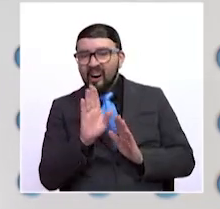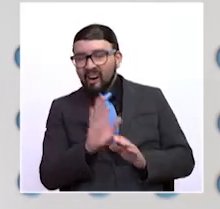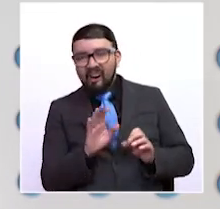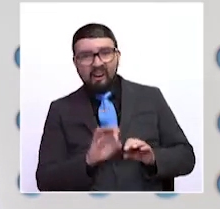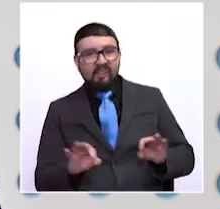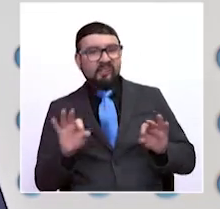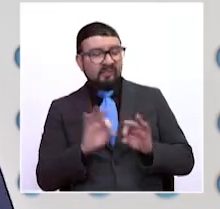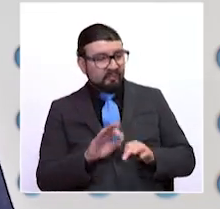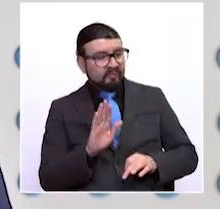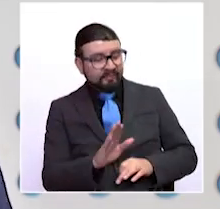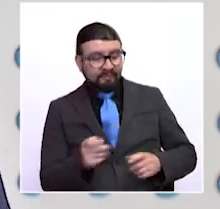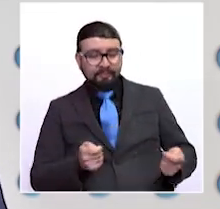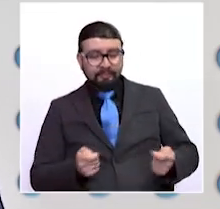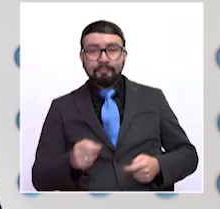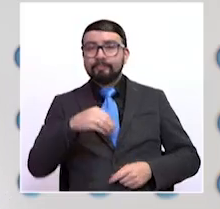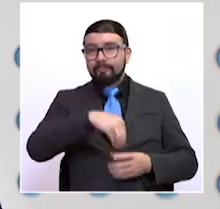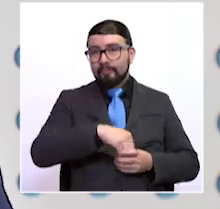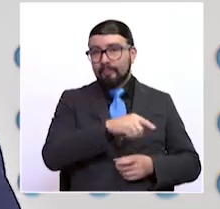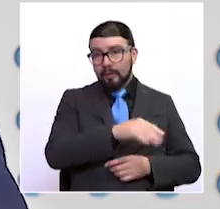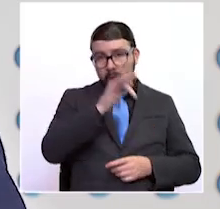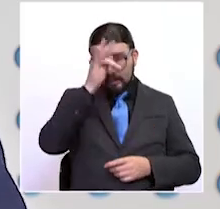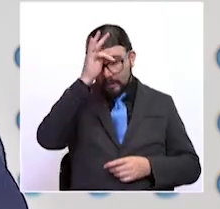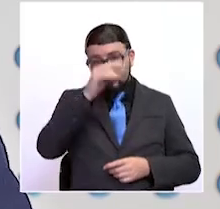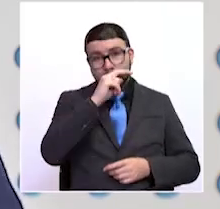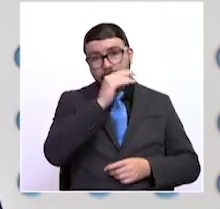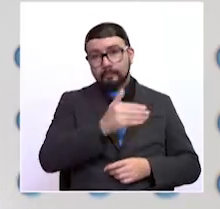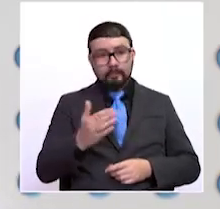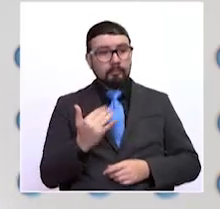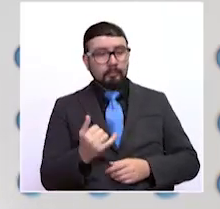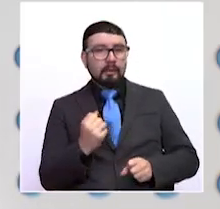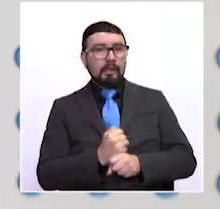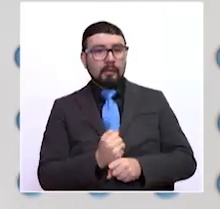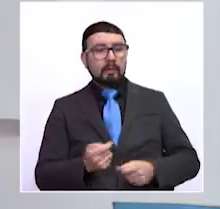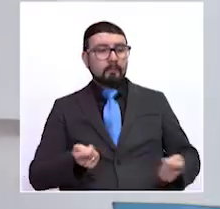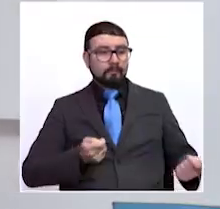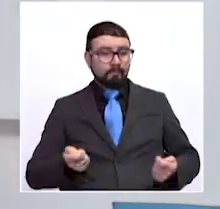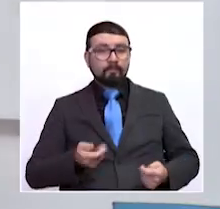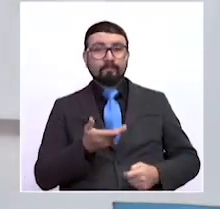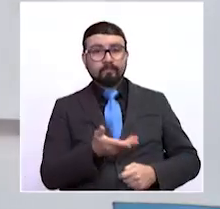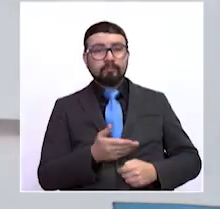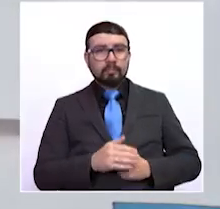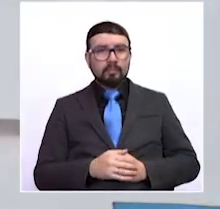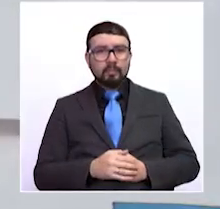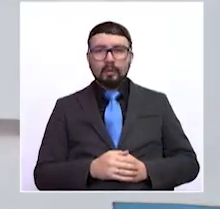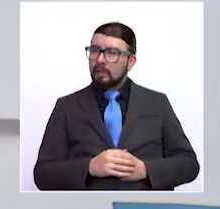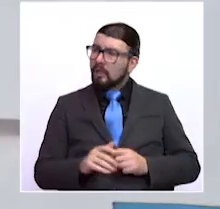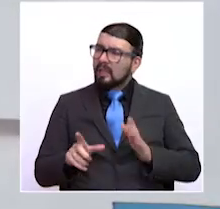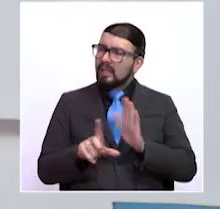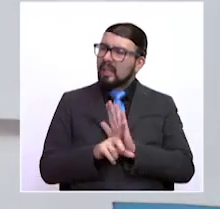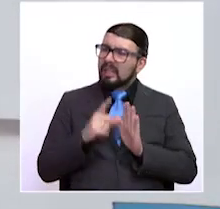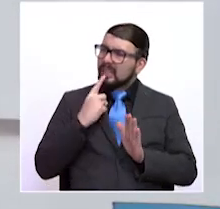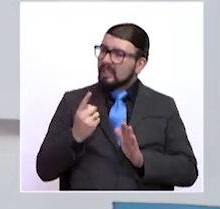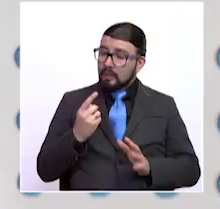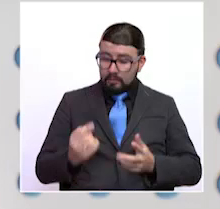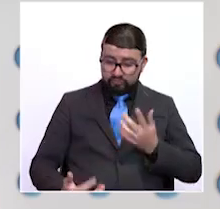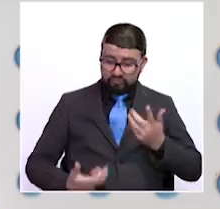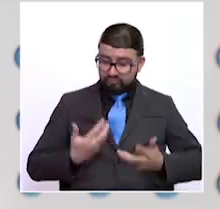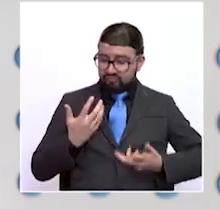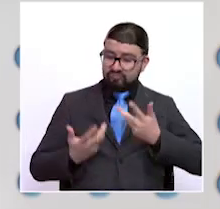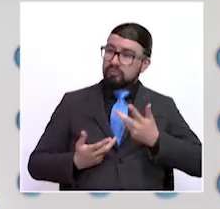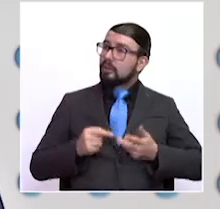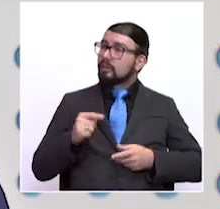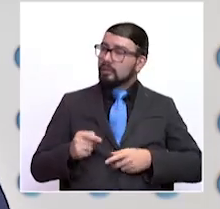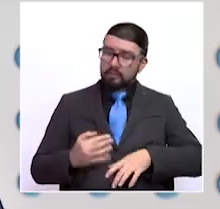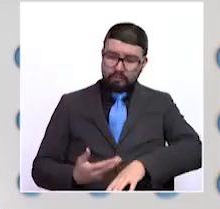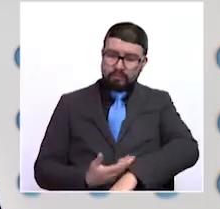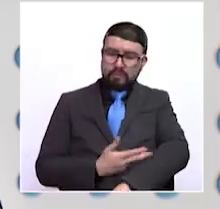importante aquí en el Hospital Infantil haciendo estos tratamientos. ¿Y la ley qué dice esto de las quemaduras? Bueno, la